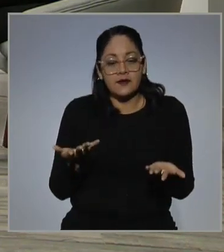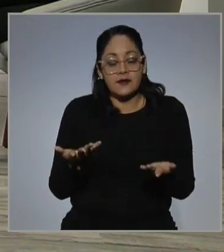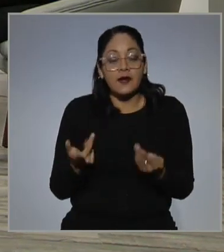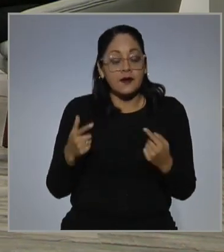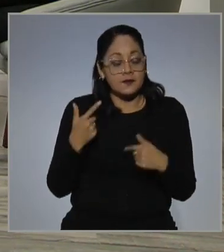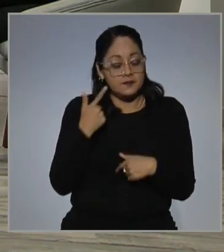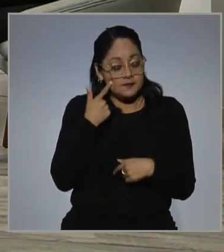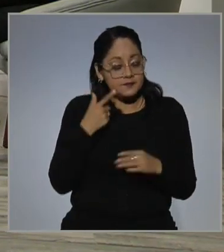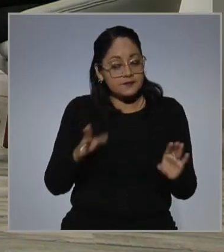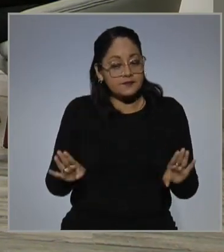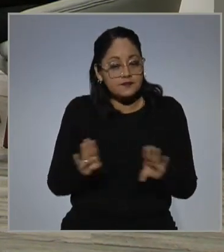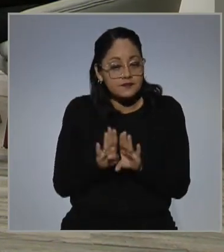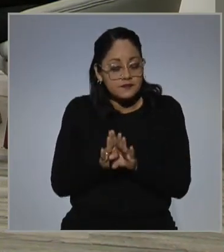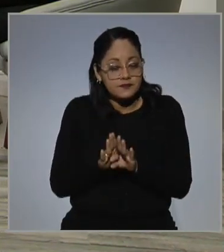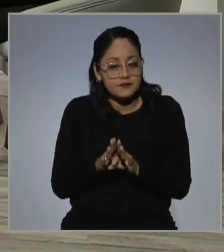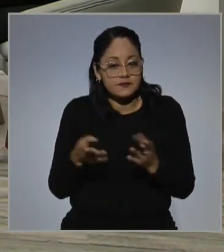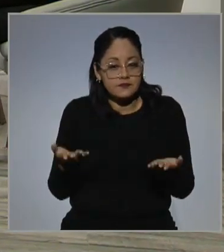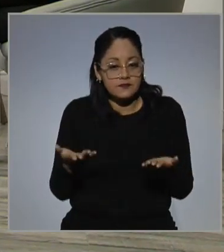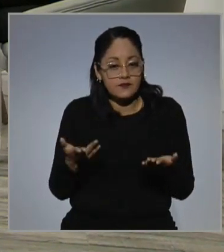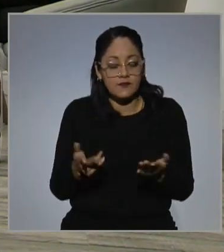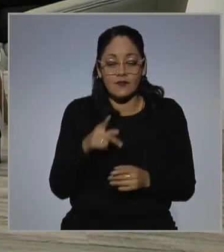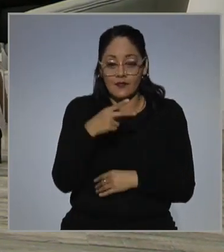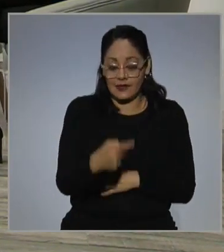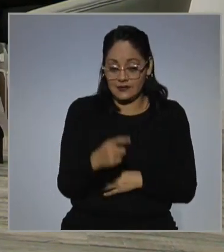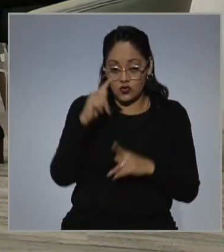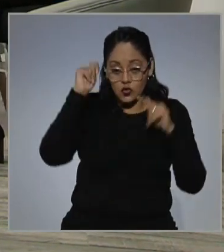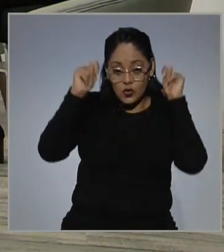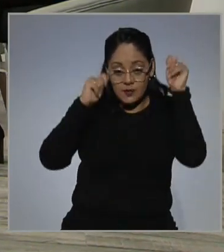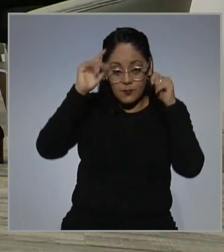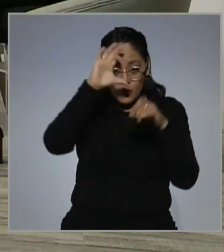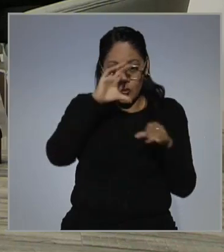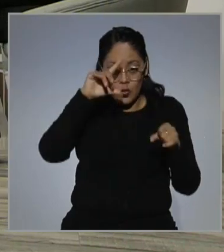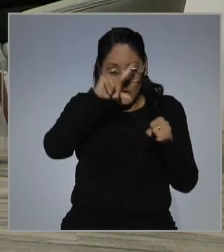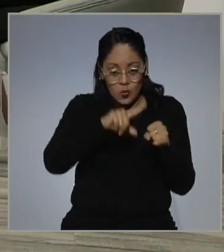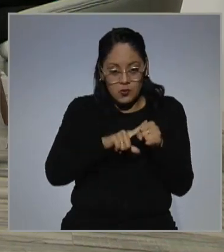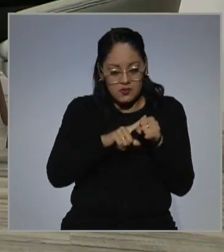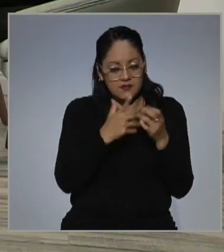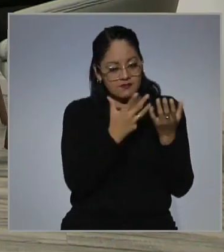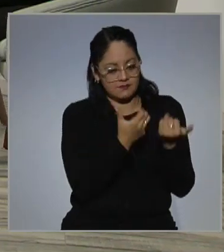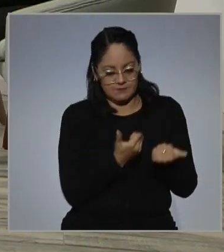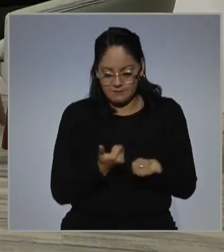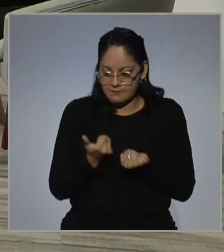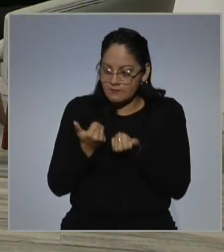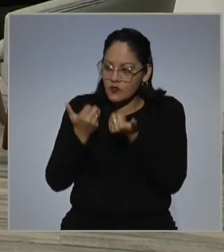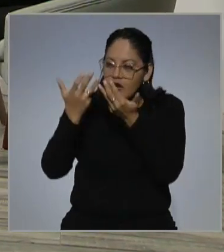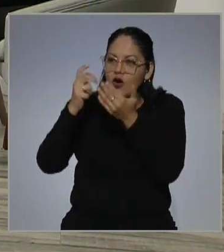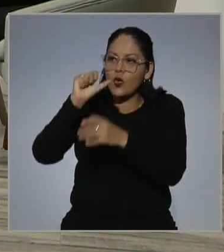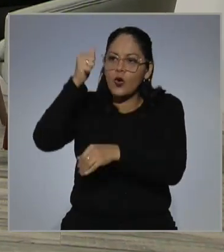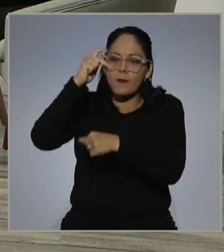la manera en que ese turismo llega a las personas